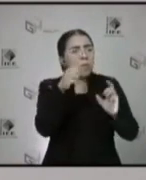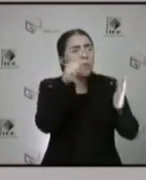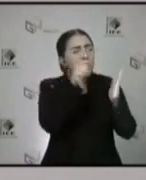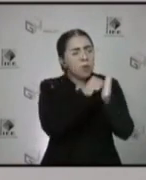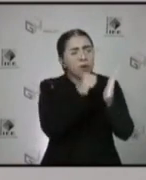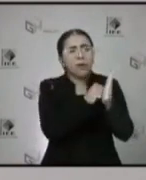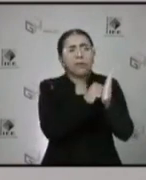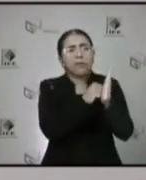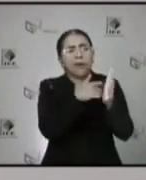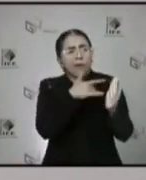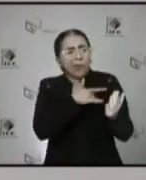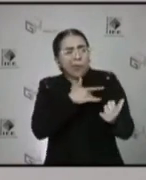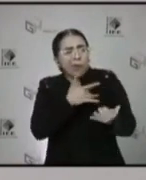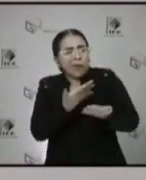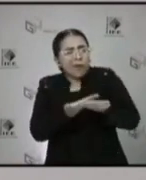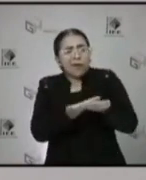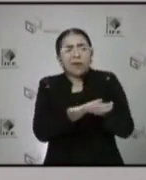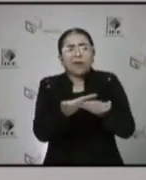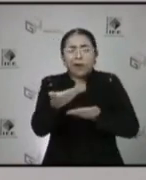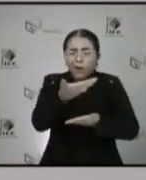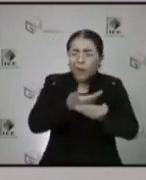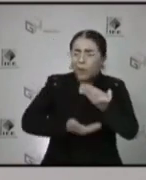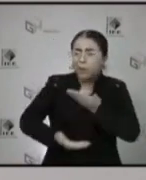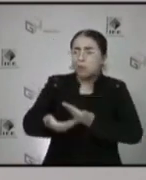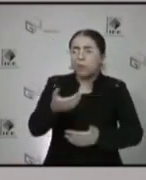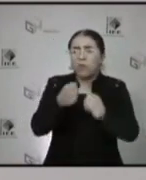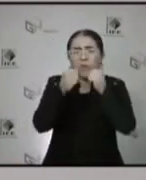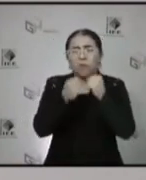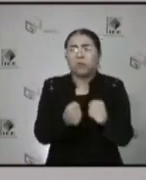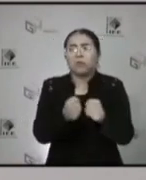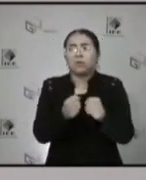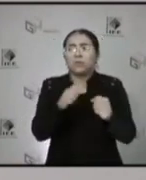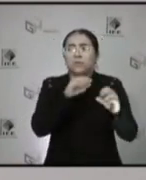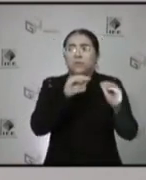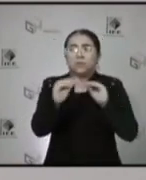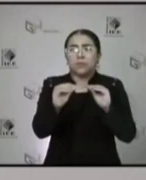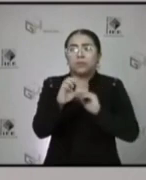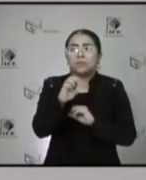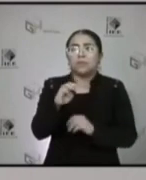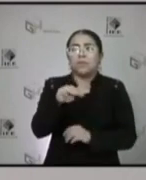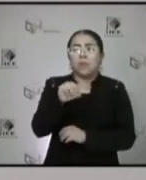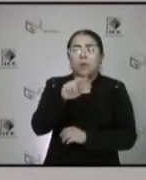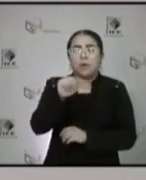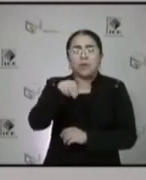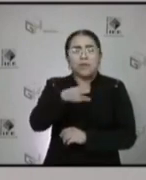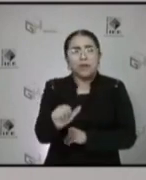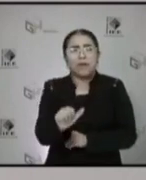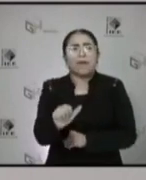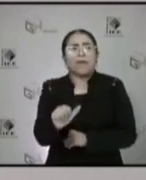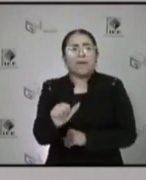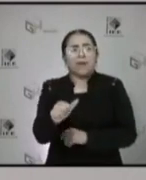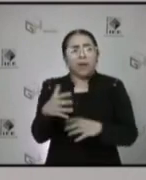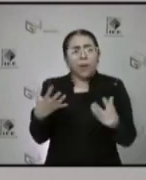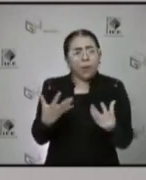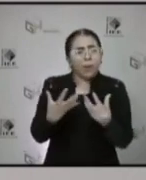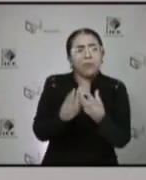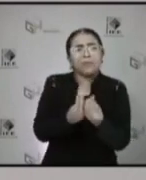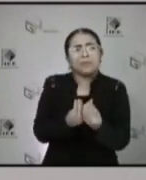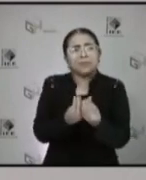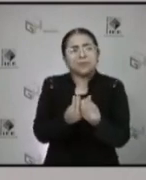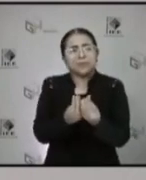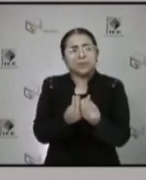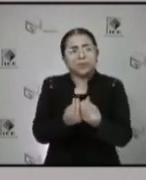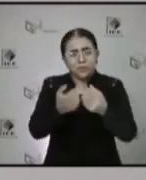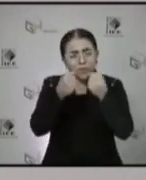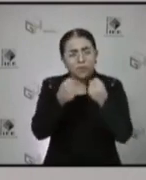corazones. Que se sienta la fuerza de este movimiento de regeneración nacional, que se sienta la unidad, que se sienta